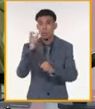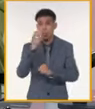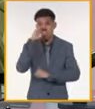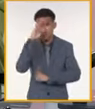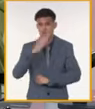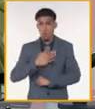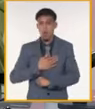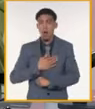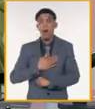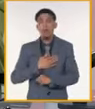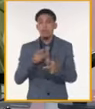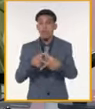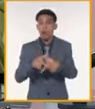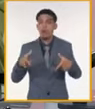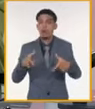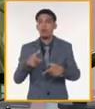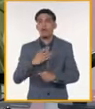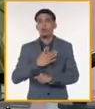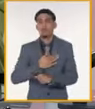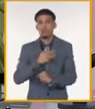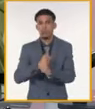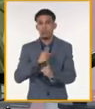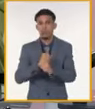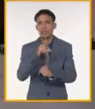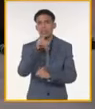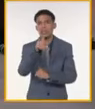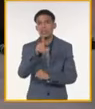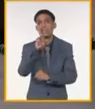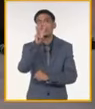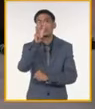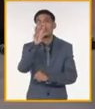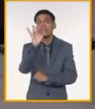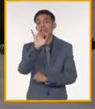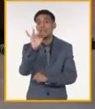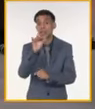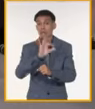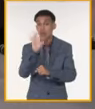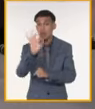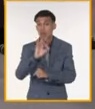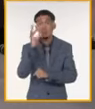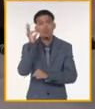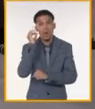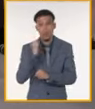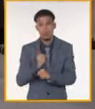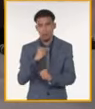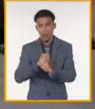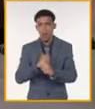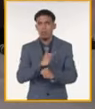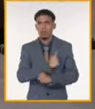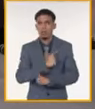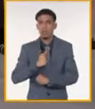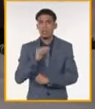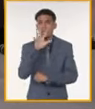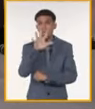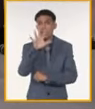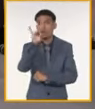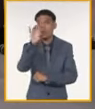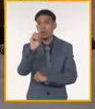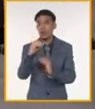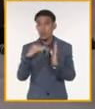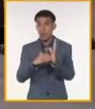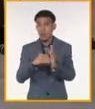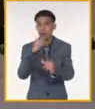trabajadores por cuenta propia me dijo usted son 190,000 no 37 por son mujeres Ah no mujeres mujeres mujeres hay 590,000 trabajadores